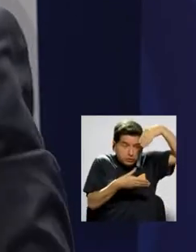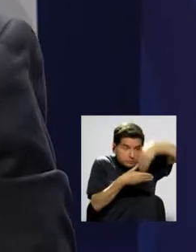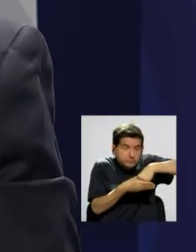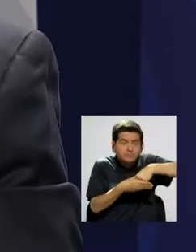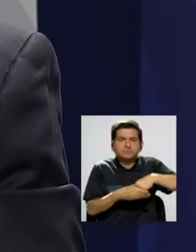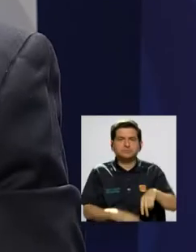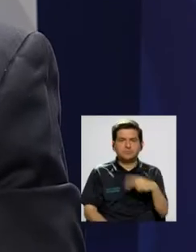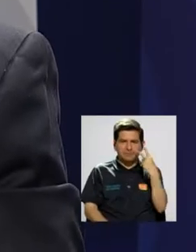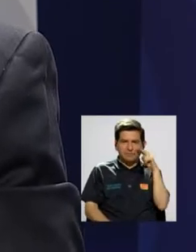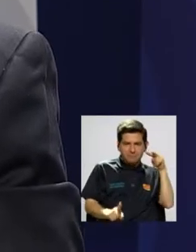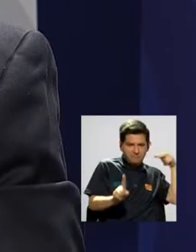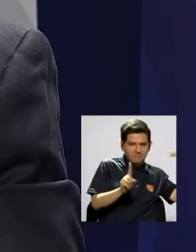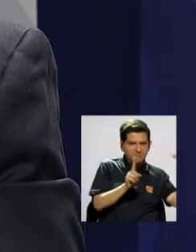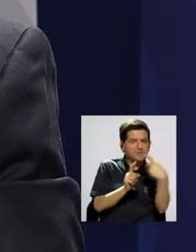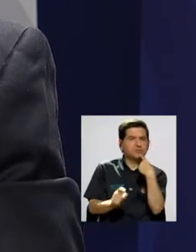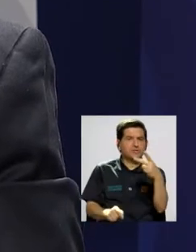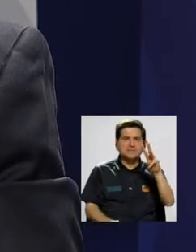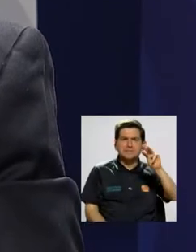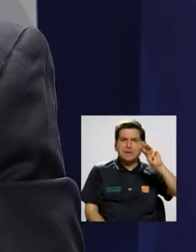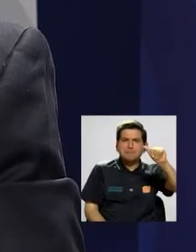visión que plantea Marcia,